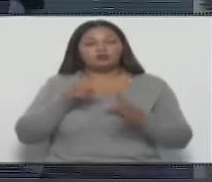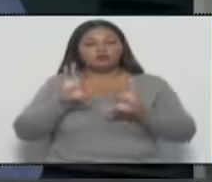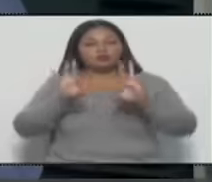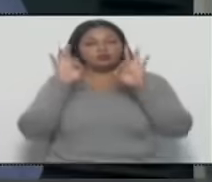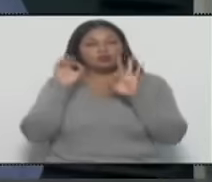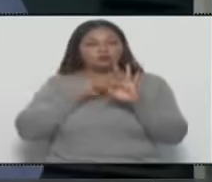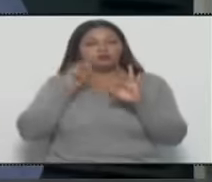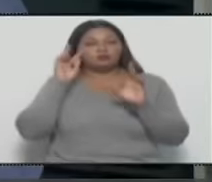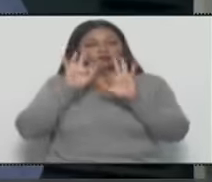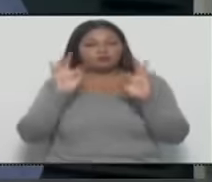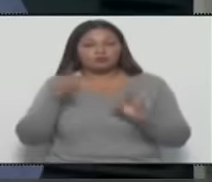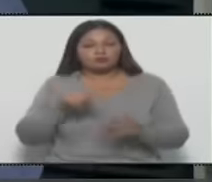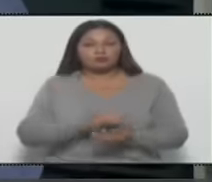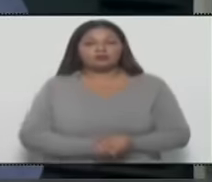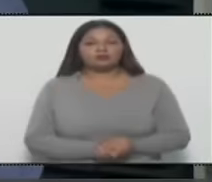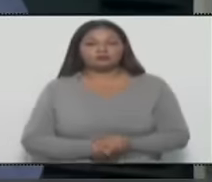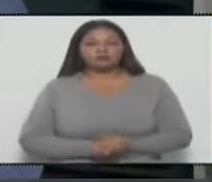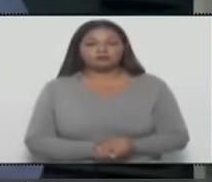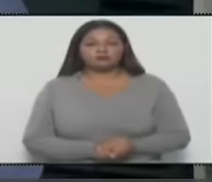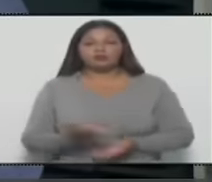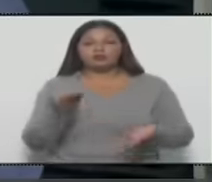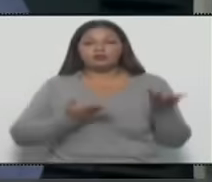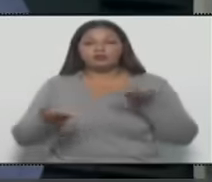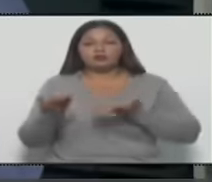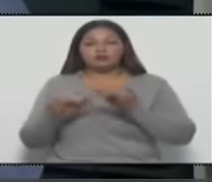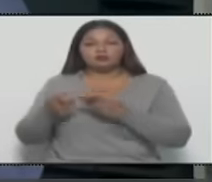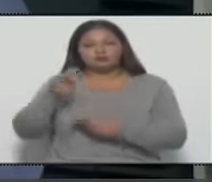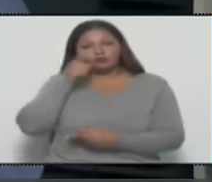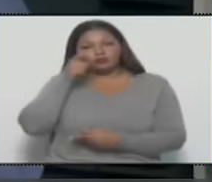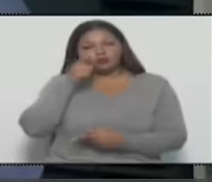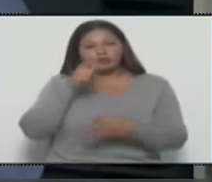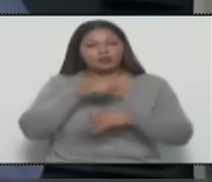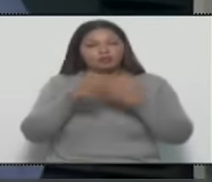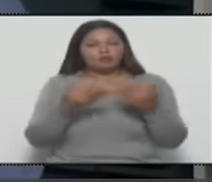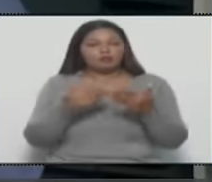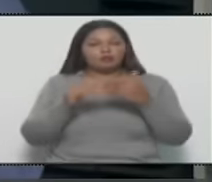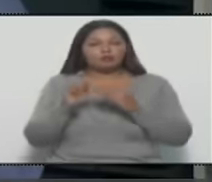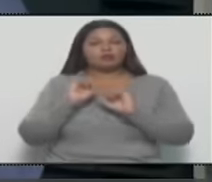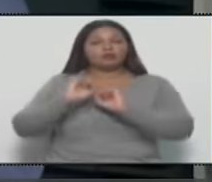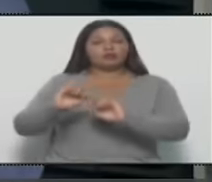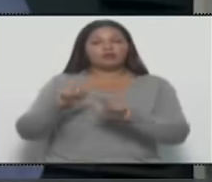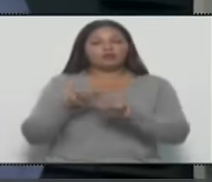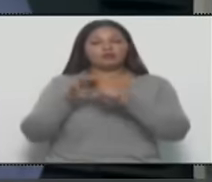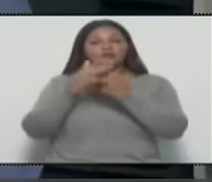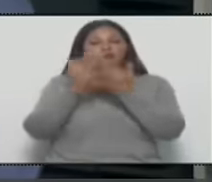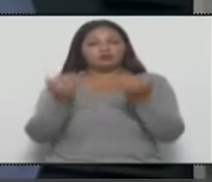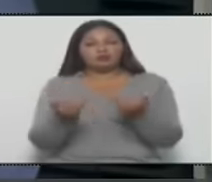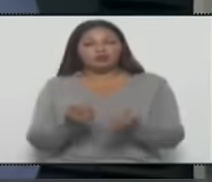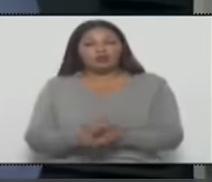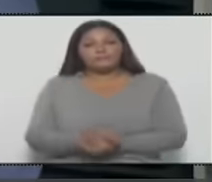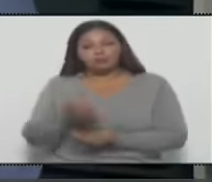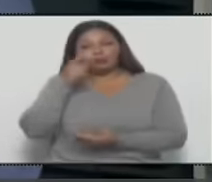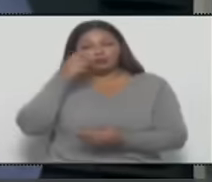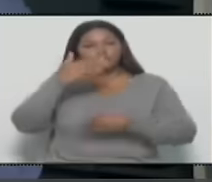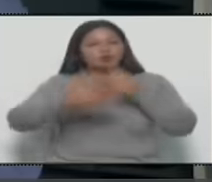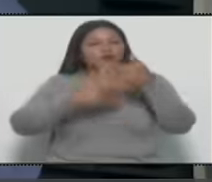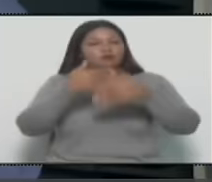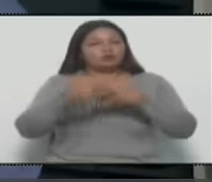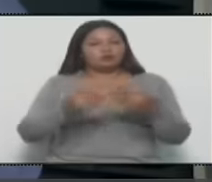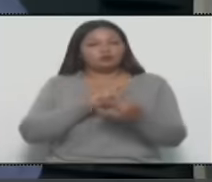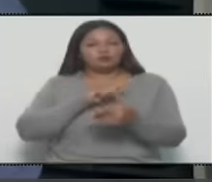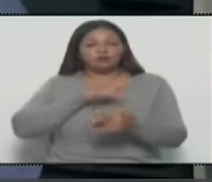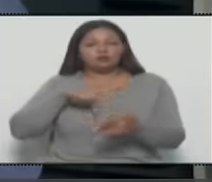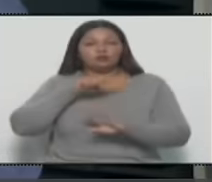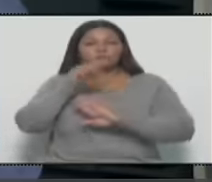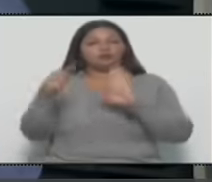especialistas con los protocolos de seguridad pueden estar repeliendo estos ataques. Eso es un monitoreo continuo completamente